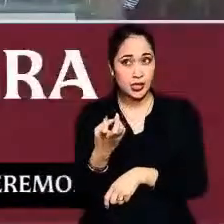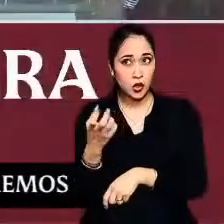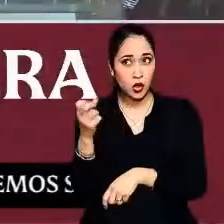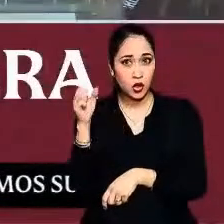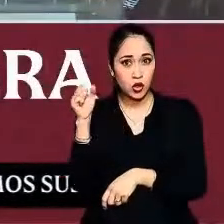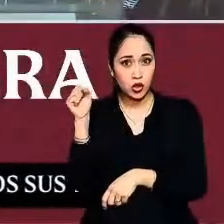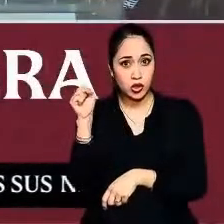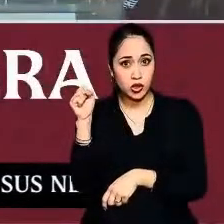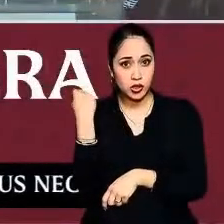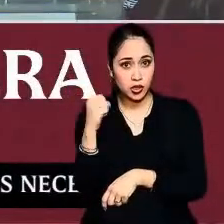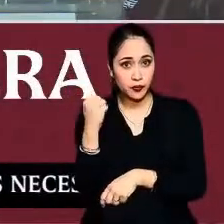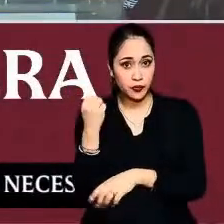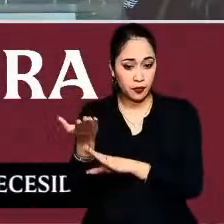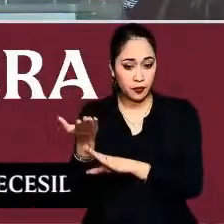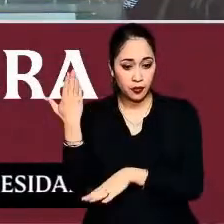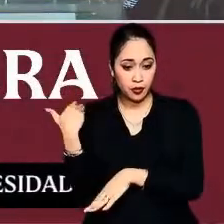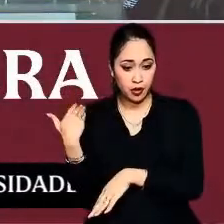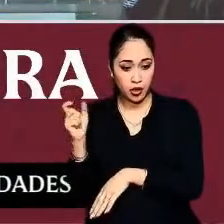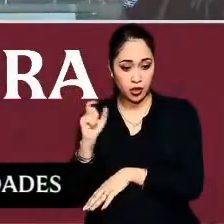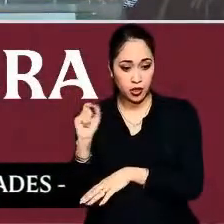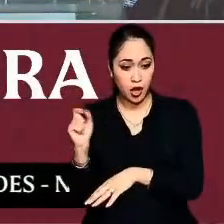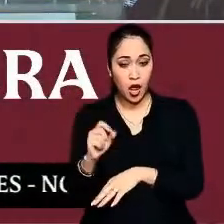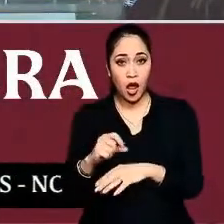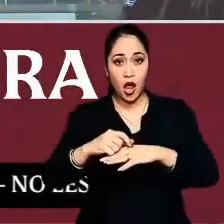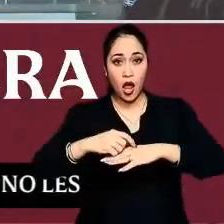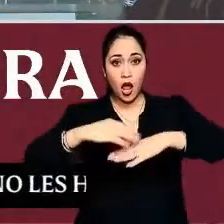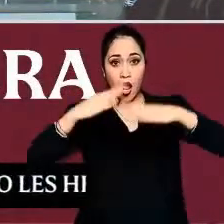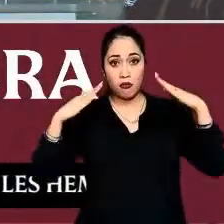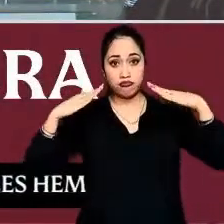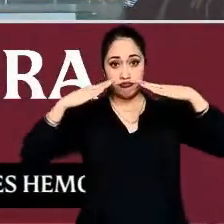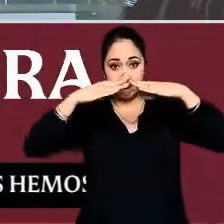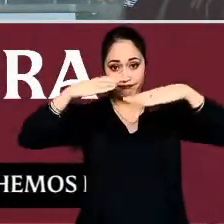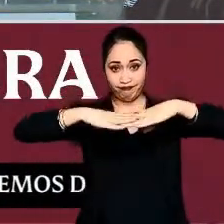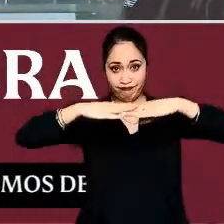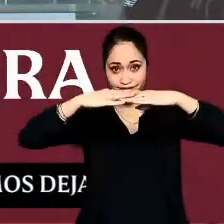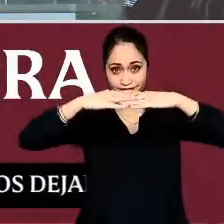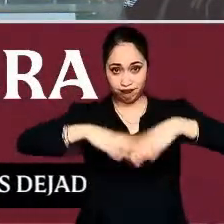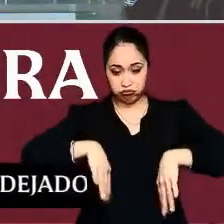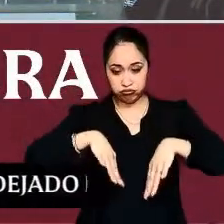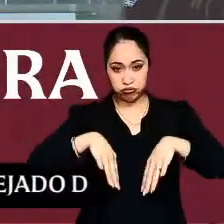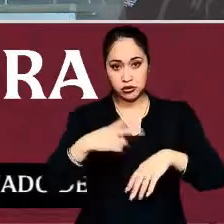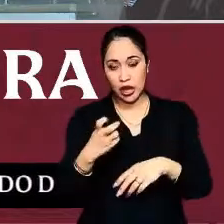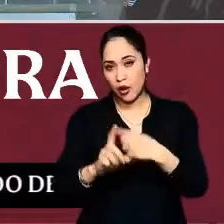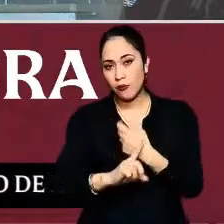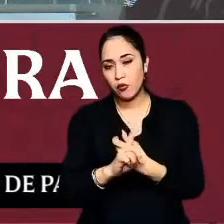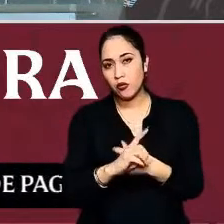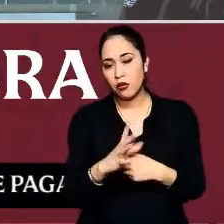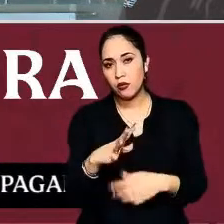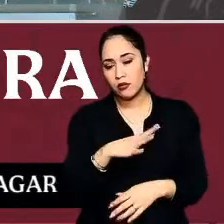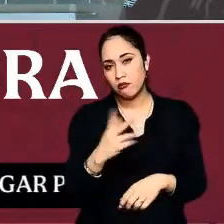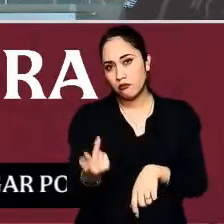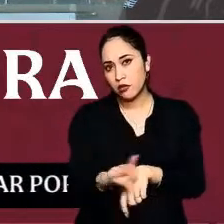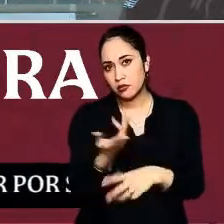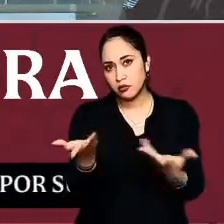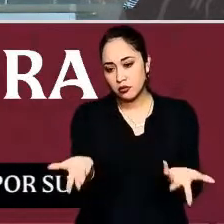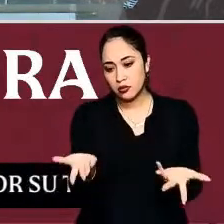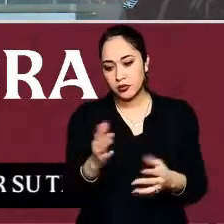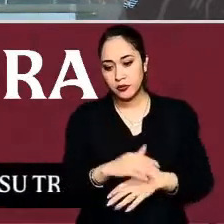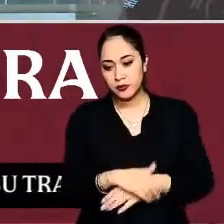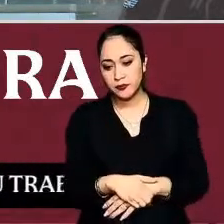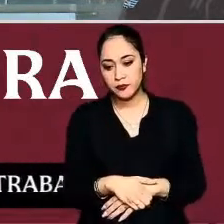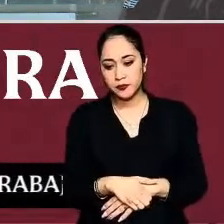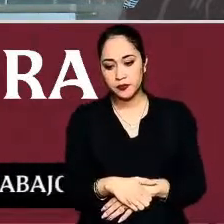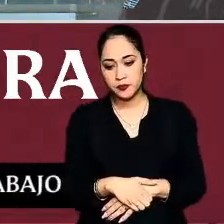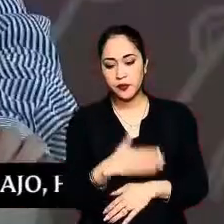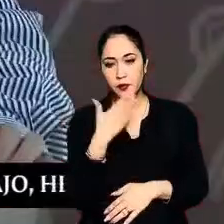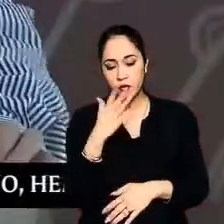hubo víctimas aquí en Culiacán por un derrumbe de un techo por edificaciones así en mal estado. Muy bien, lo tengo en cuenta, ya